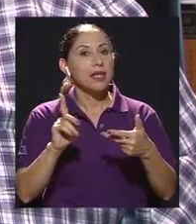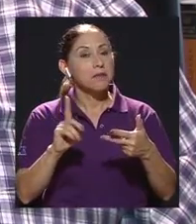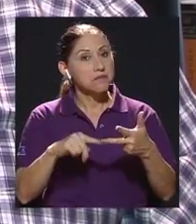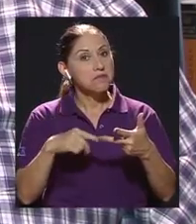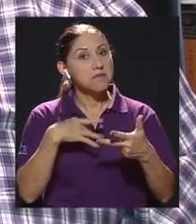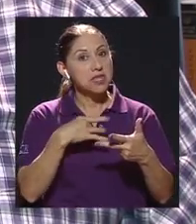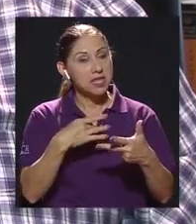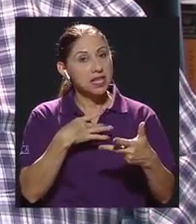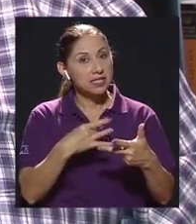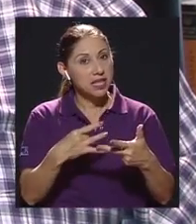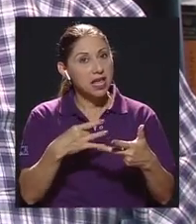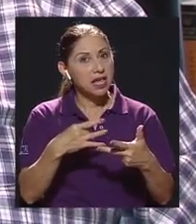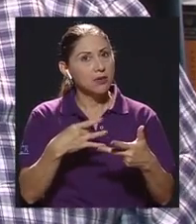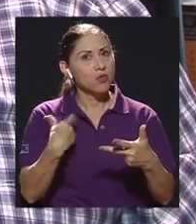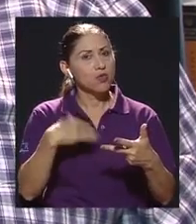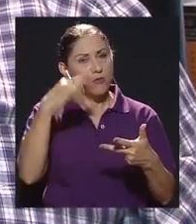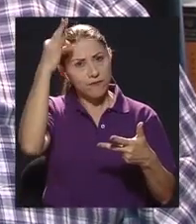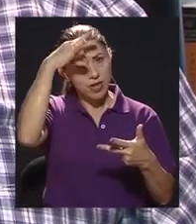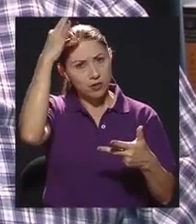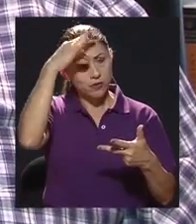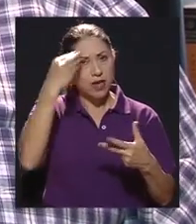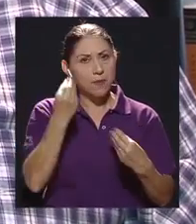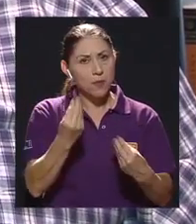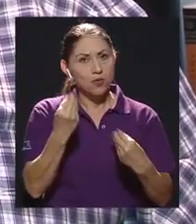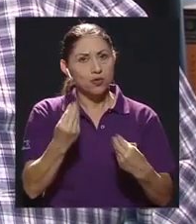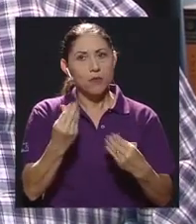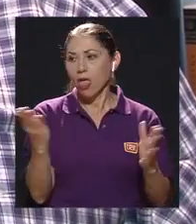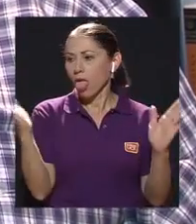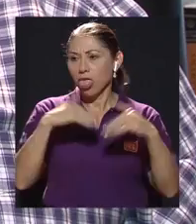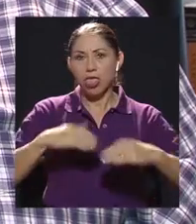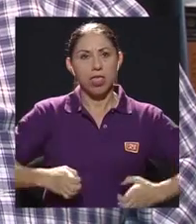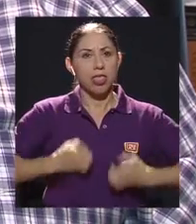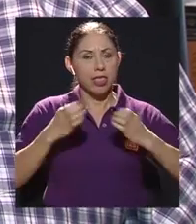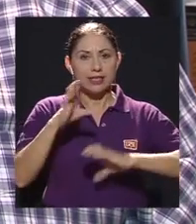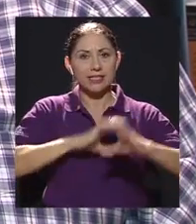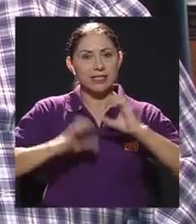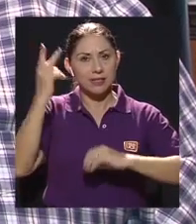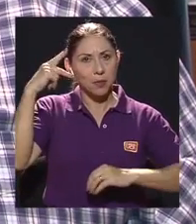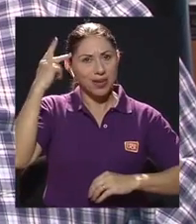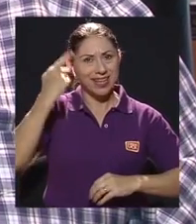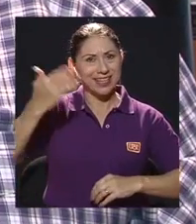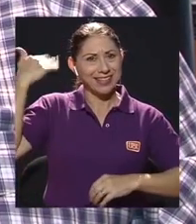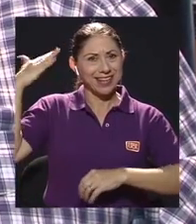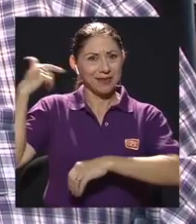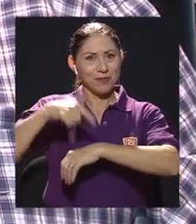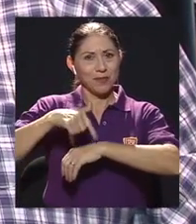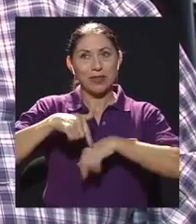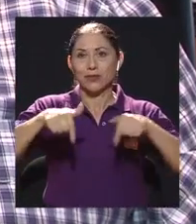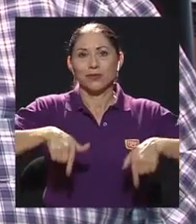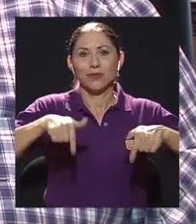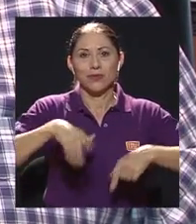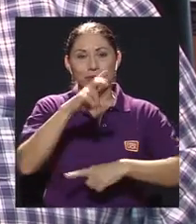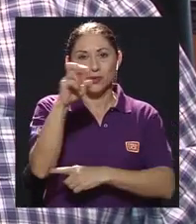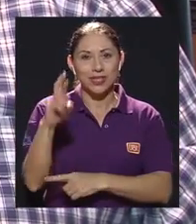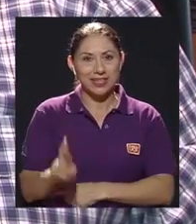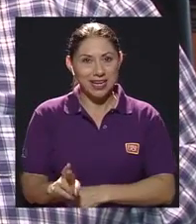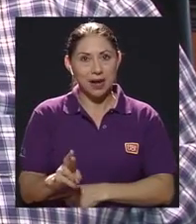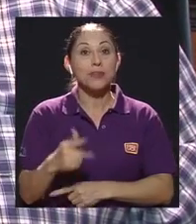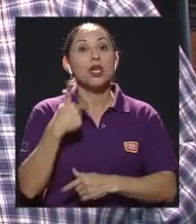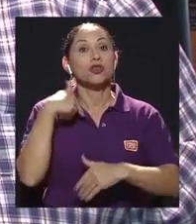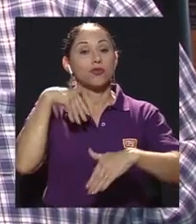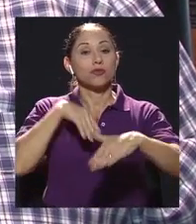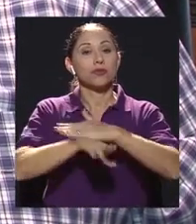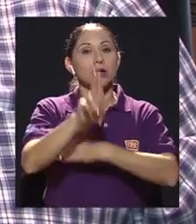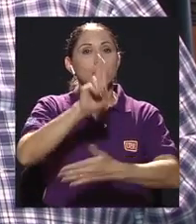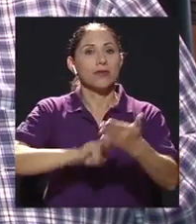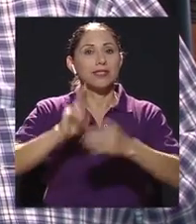interesé muchísimo en la filosofía. No existían las ciencias políticas en ese entonces en Costa Rica. Yo ingresé a la